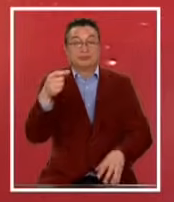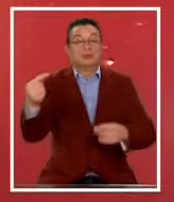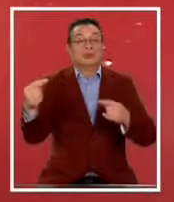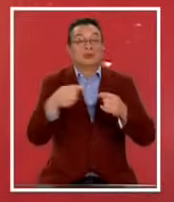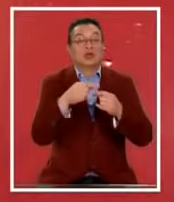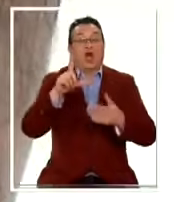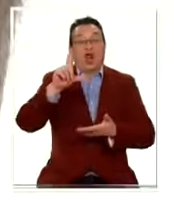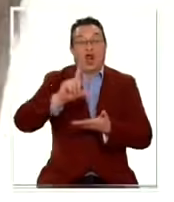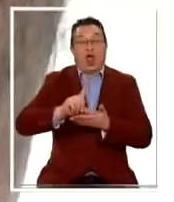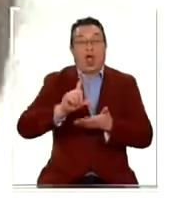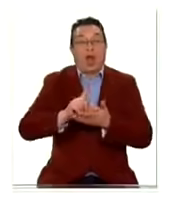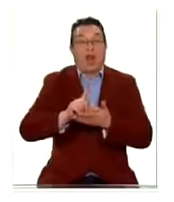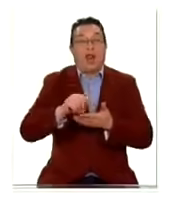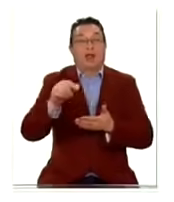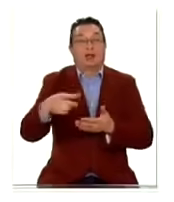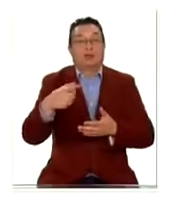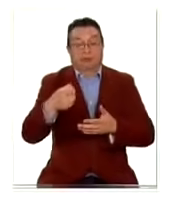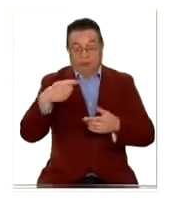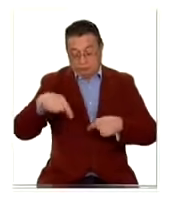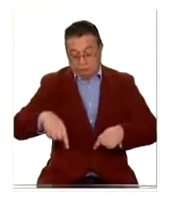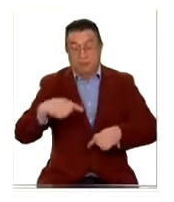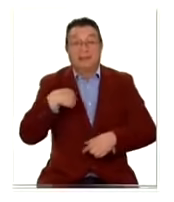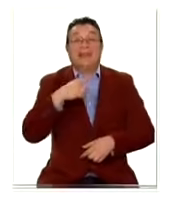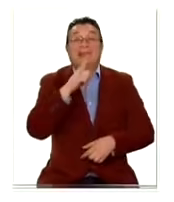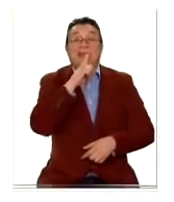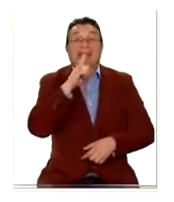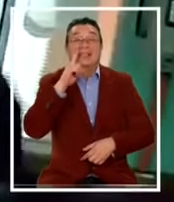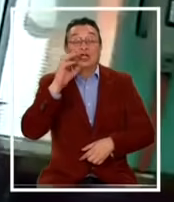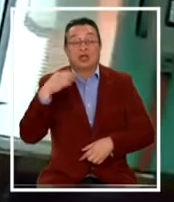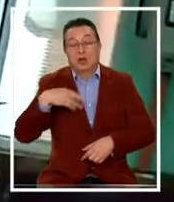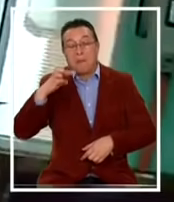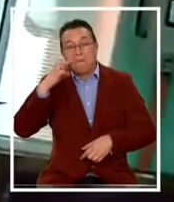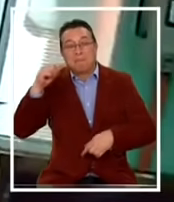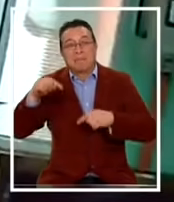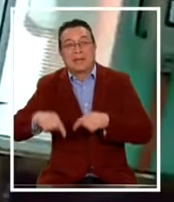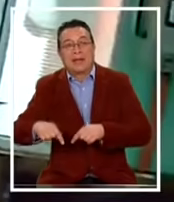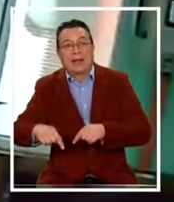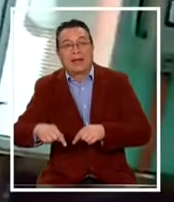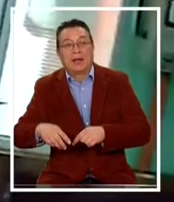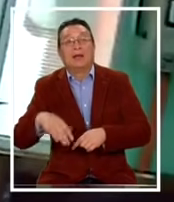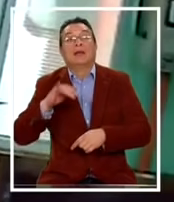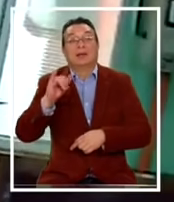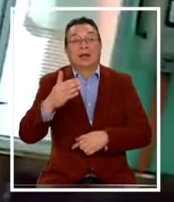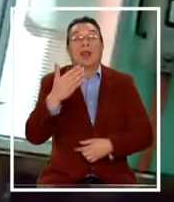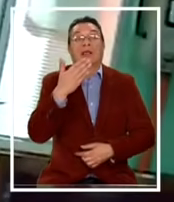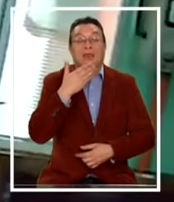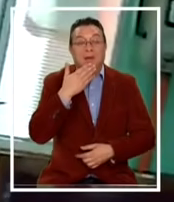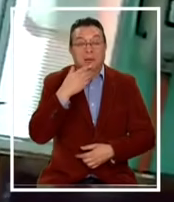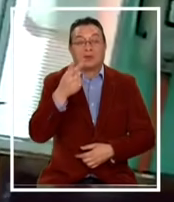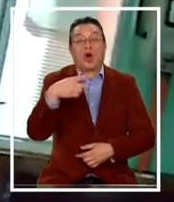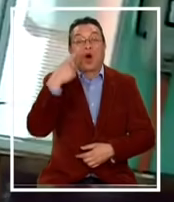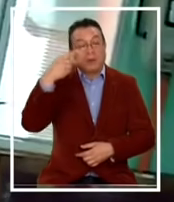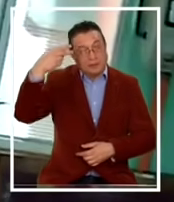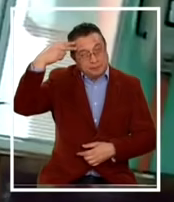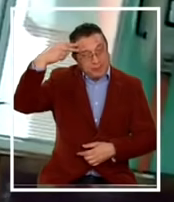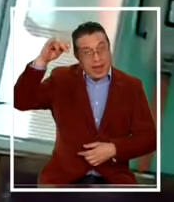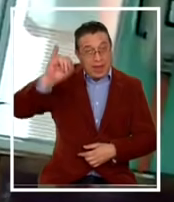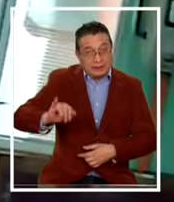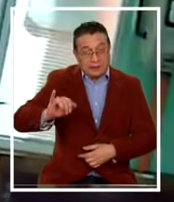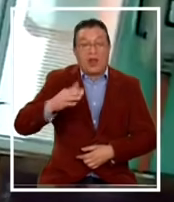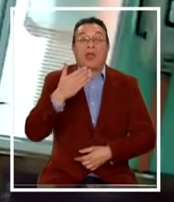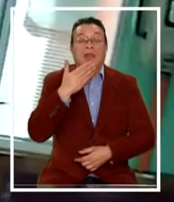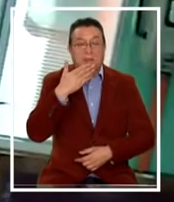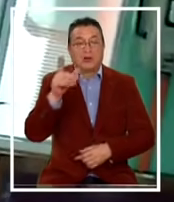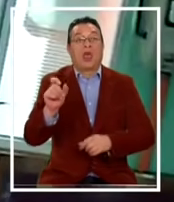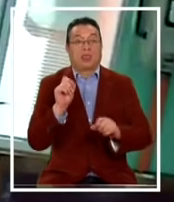mi local y dispararon a mi tío la pie. Y la dispararon un haitiano y él fue